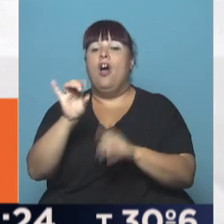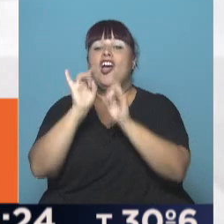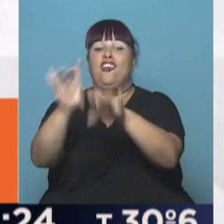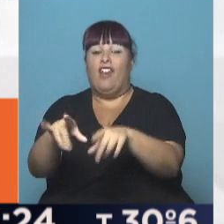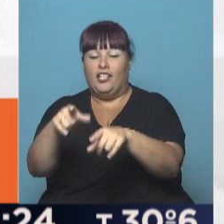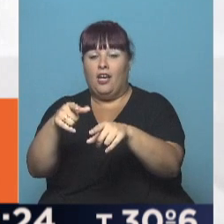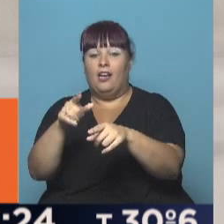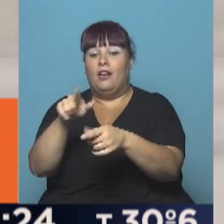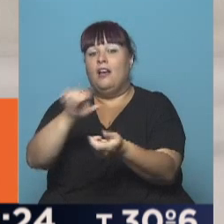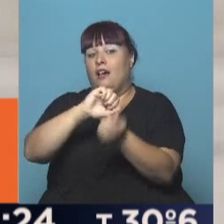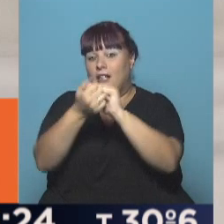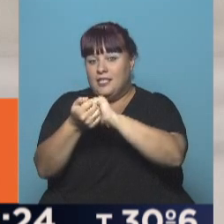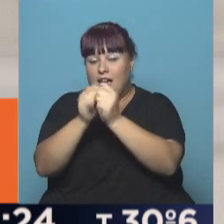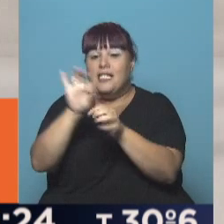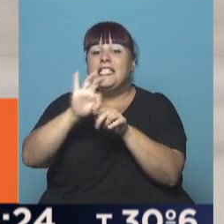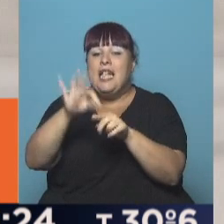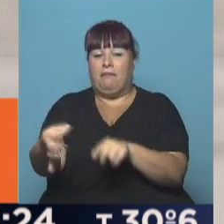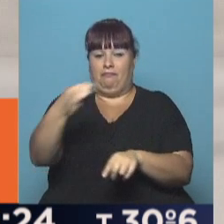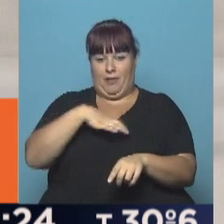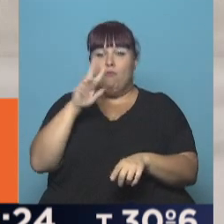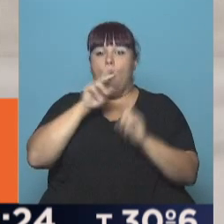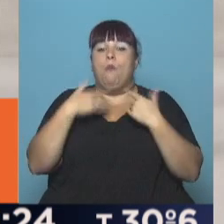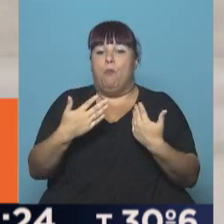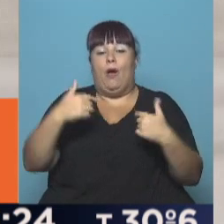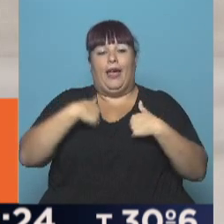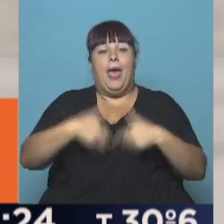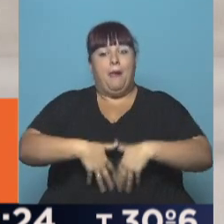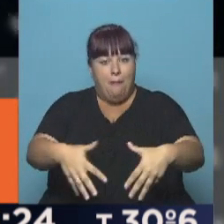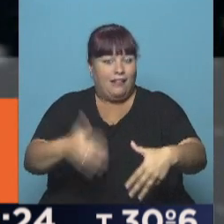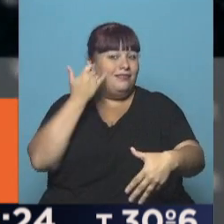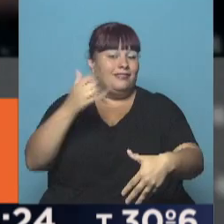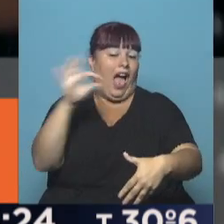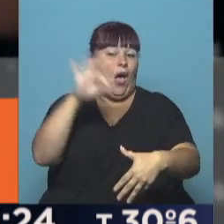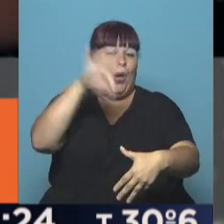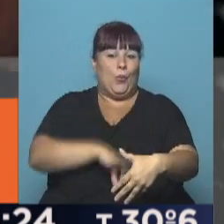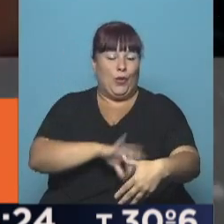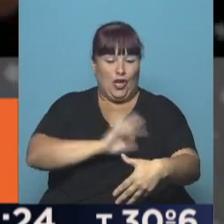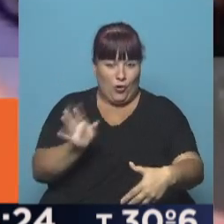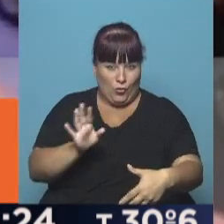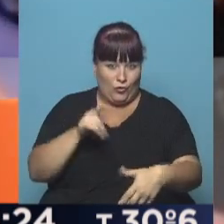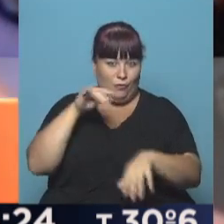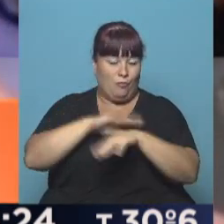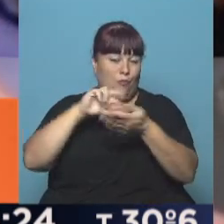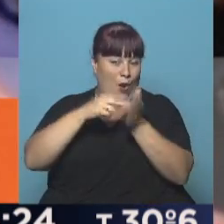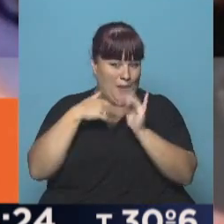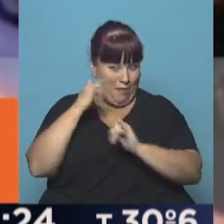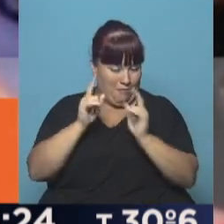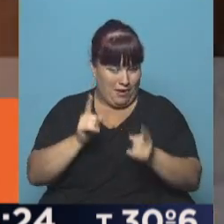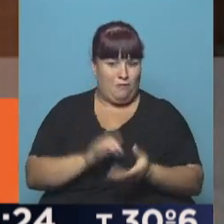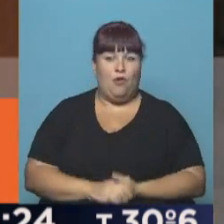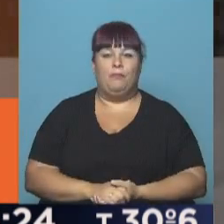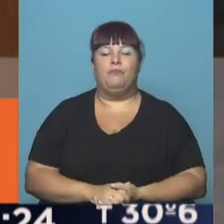infecta a través del semen puede infectar a su mujer y ella quedarse embarazada con con las consecuencias que estábamos hablando